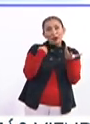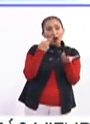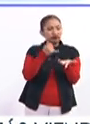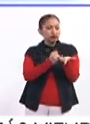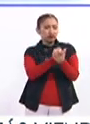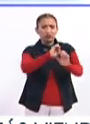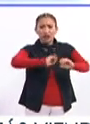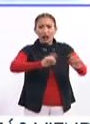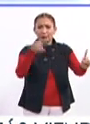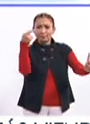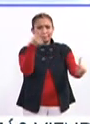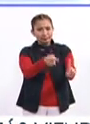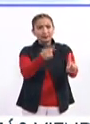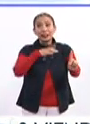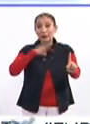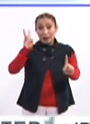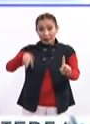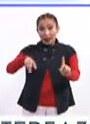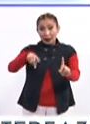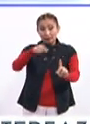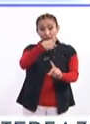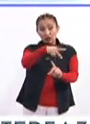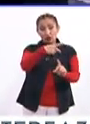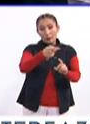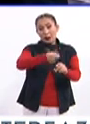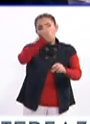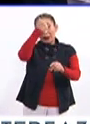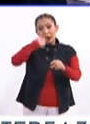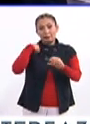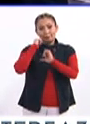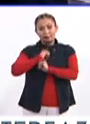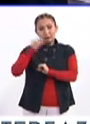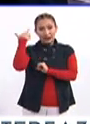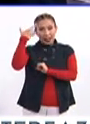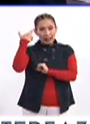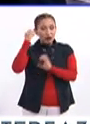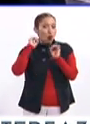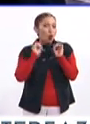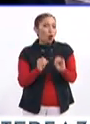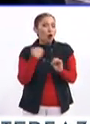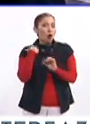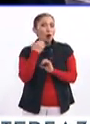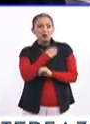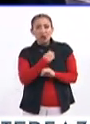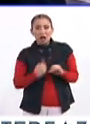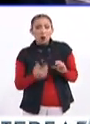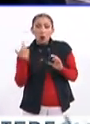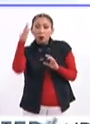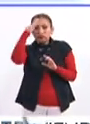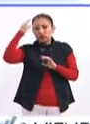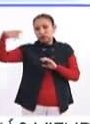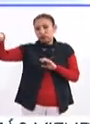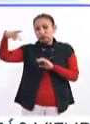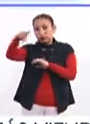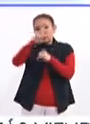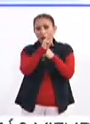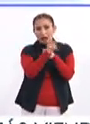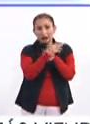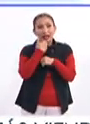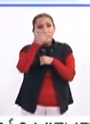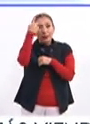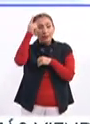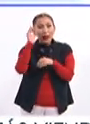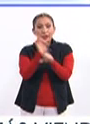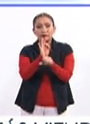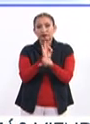pronunciamientos muy claros y concretos que sí sean reales desde sus primeros ministros, sus reyes o alguna autoridad en aquellos países árabes para